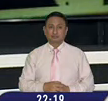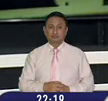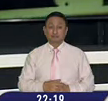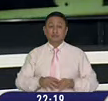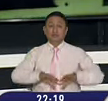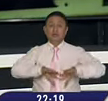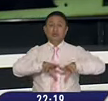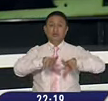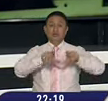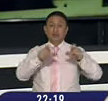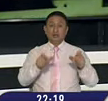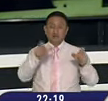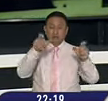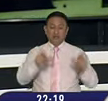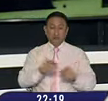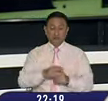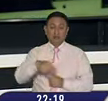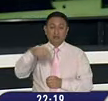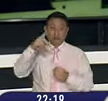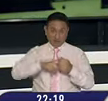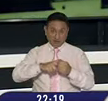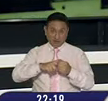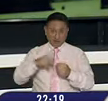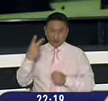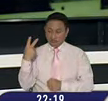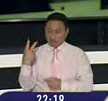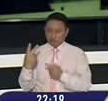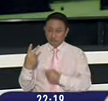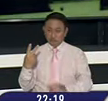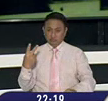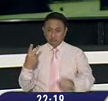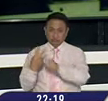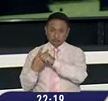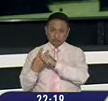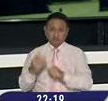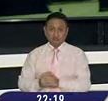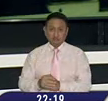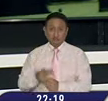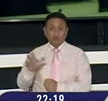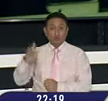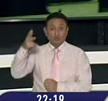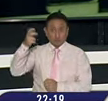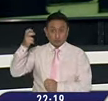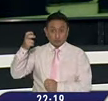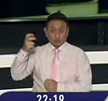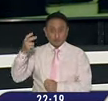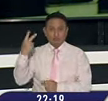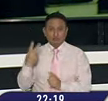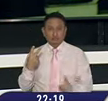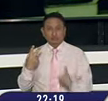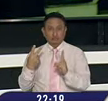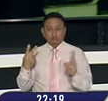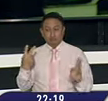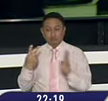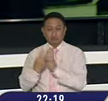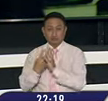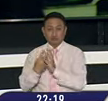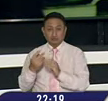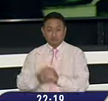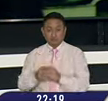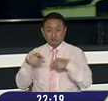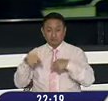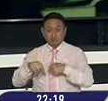Delincuentes asaltaron una pareja al norte de Quito. Cámaras de seguridad captaron cómo los antisociales los interceptaron y